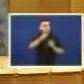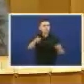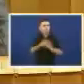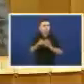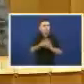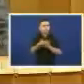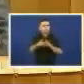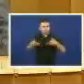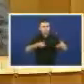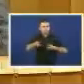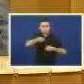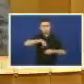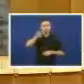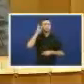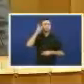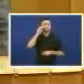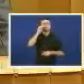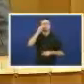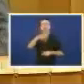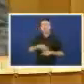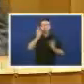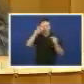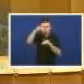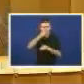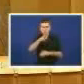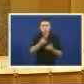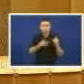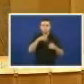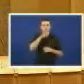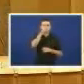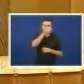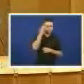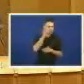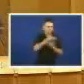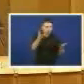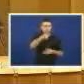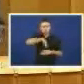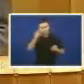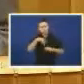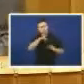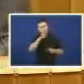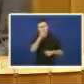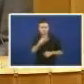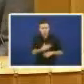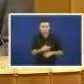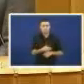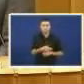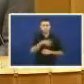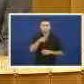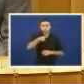E porque vamos aprender dela? porque temos moito que aprender das galegas e dos galegos. Eu dende logo e o goberno